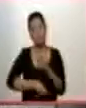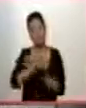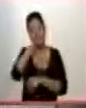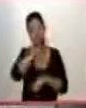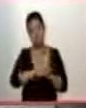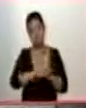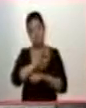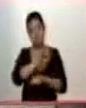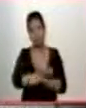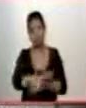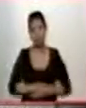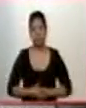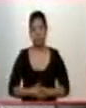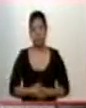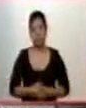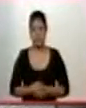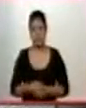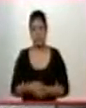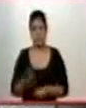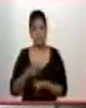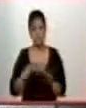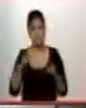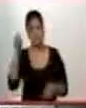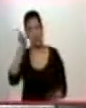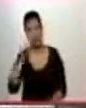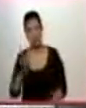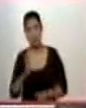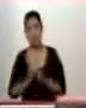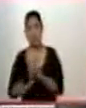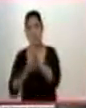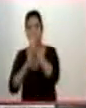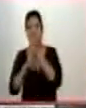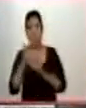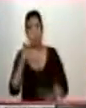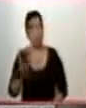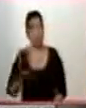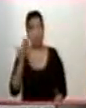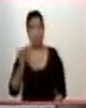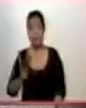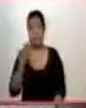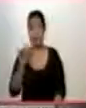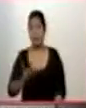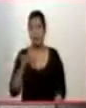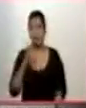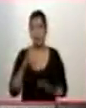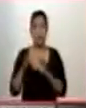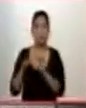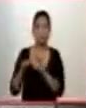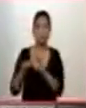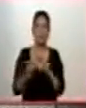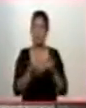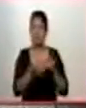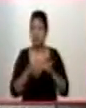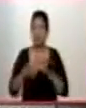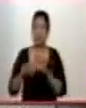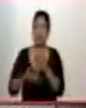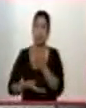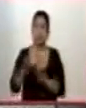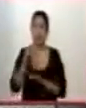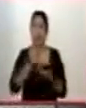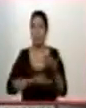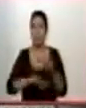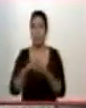situación, condición de coloniaje. Ahora bien, Venezuela ha liderado importantes mecanismos de unión regional, de cooperación,